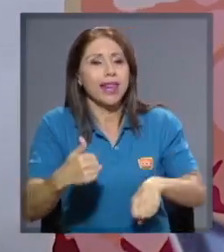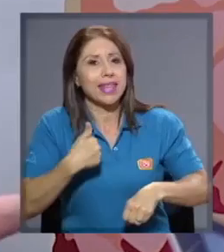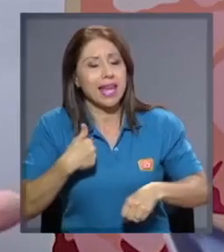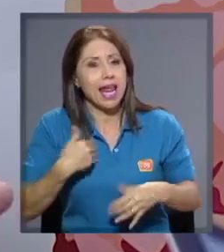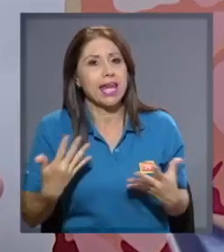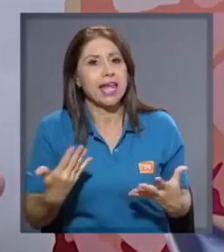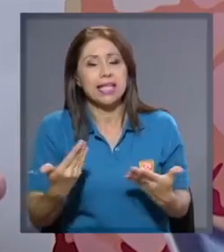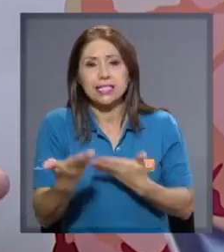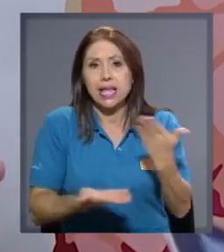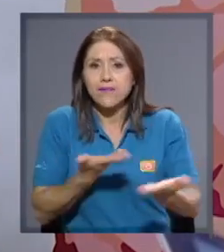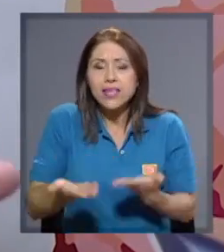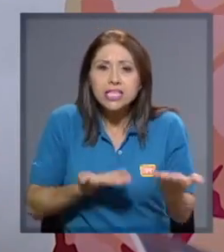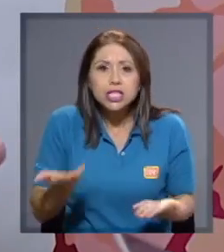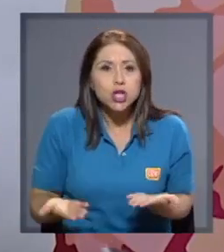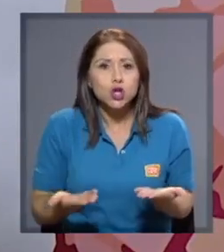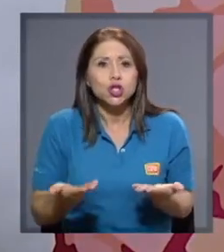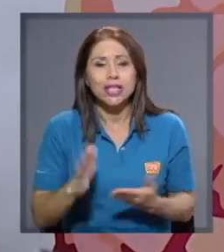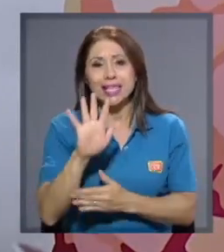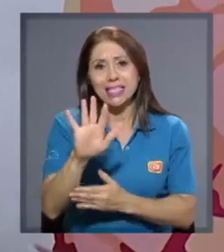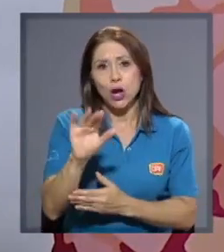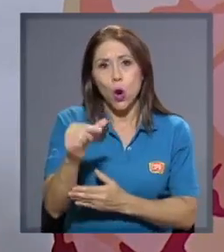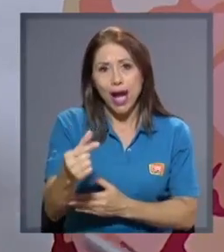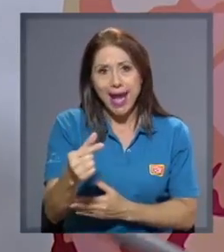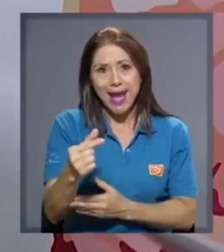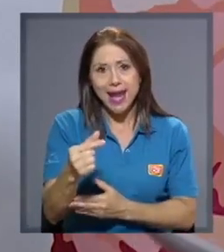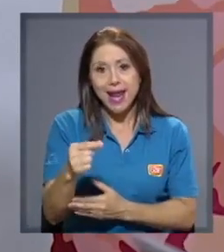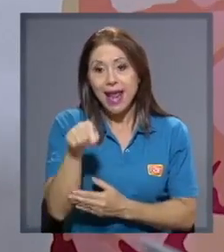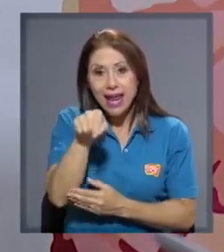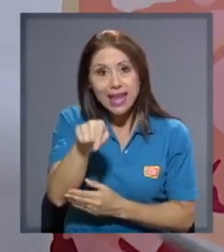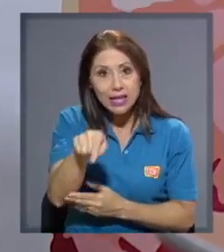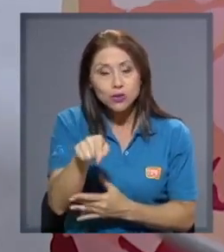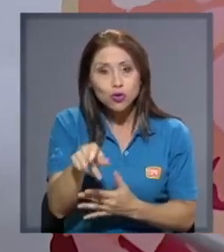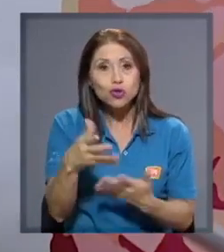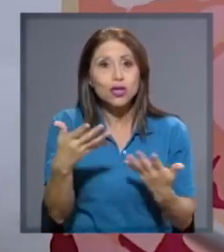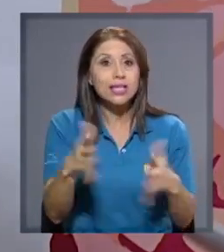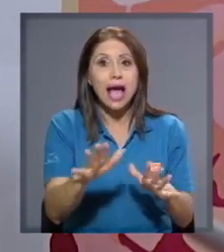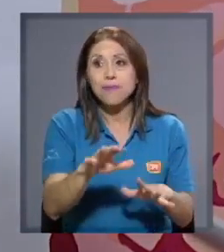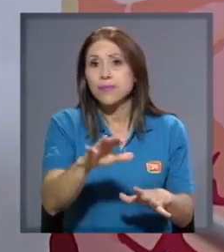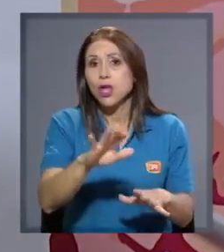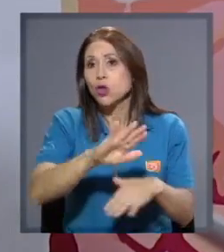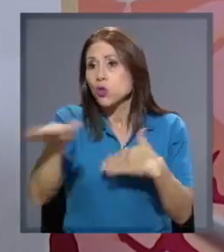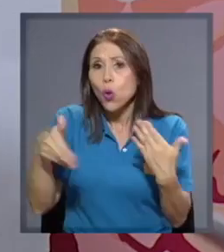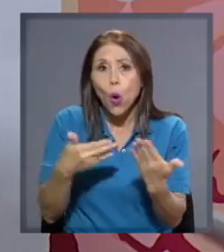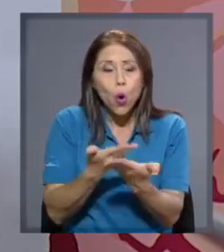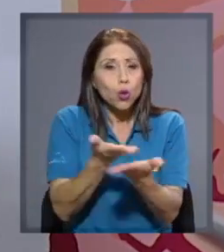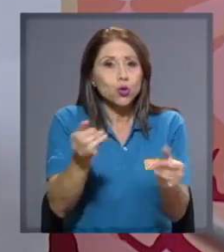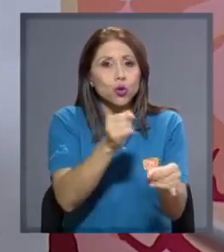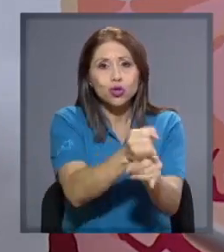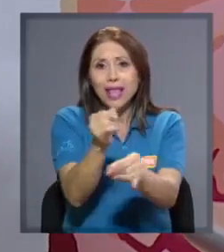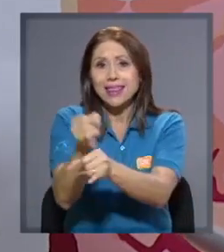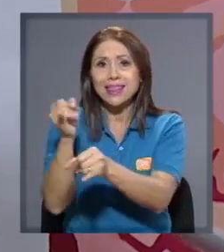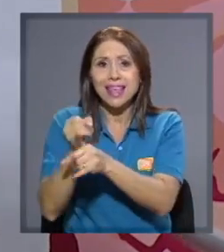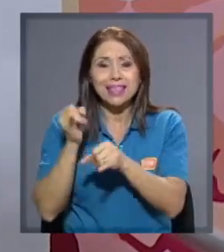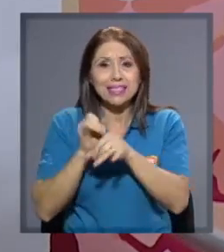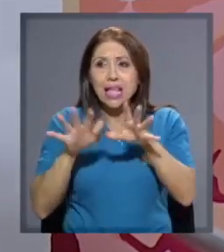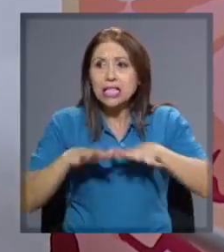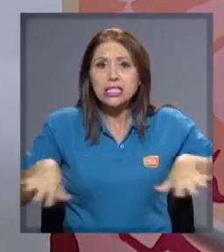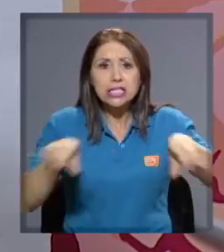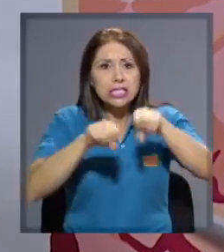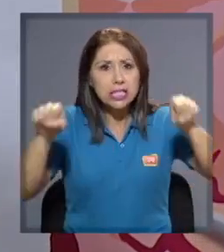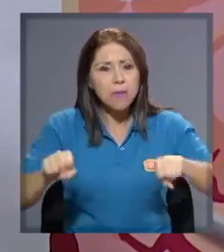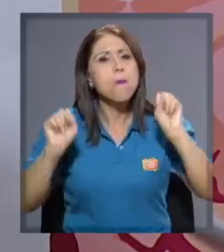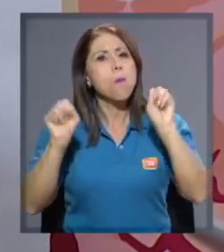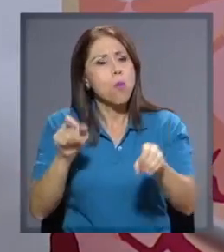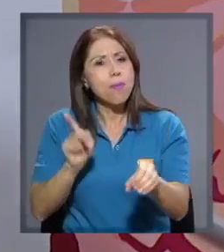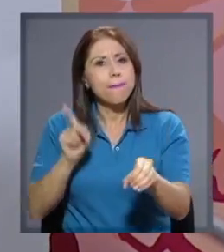servicios de 5g después las demás se todos los los entes del ecosistema pueden participar